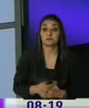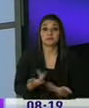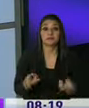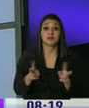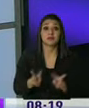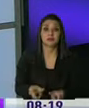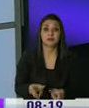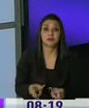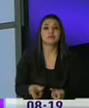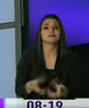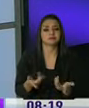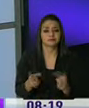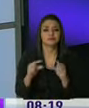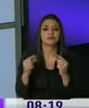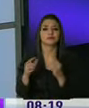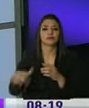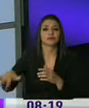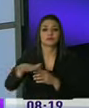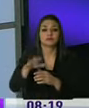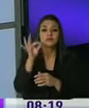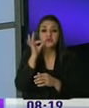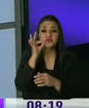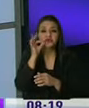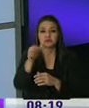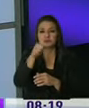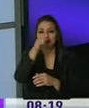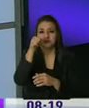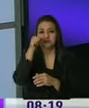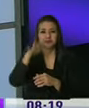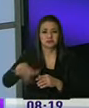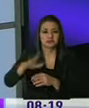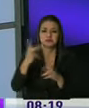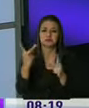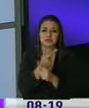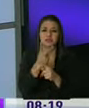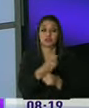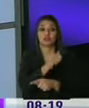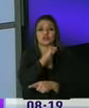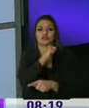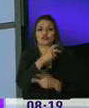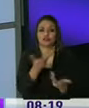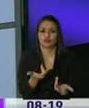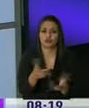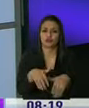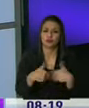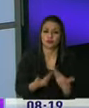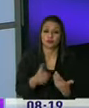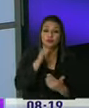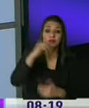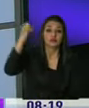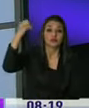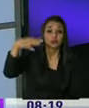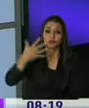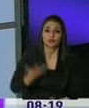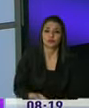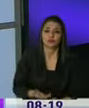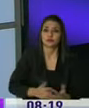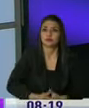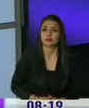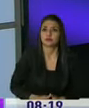une nuevamente lo que hablábamos en el otro lado de la ciudad, en el sur, la delincuencia, la falta de iluminación, la falta